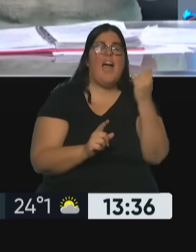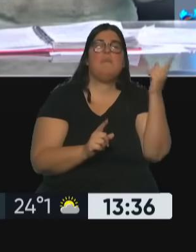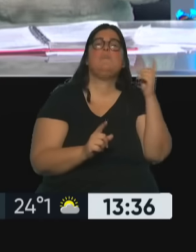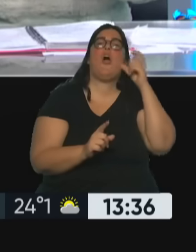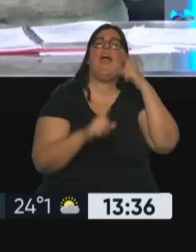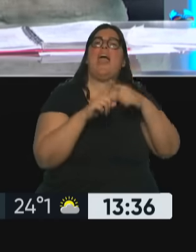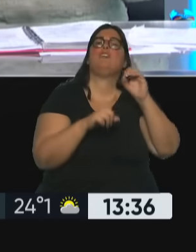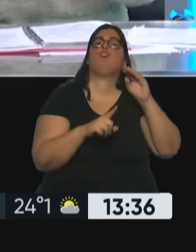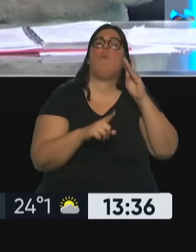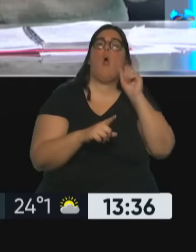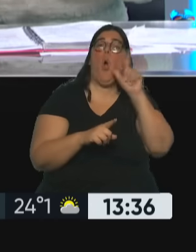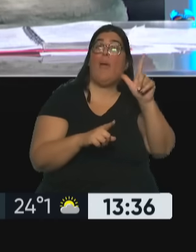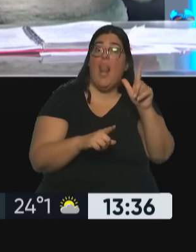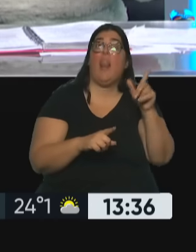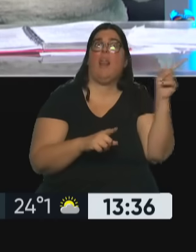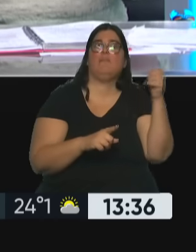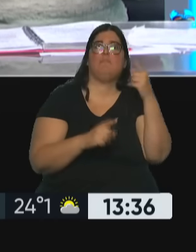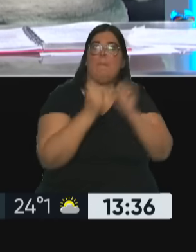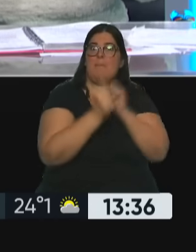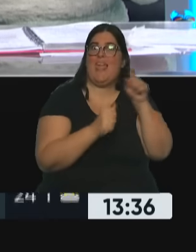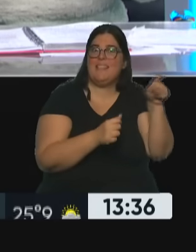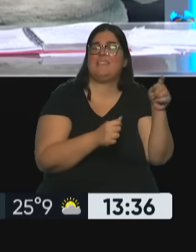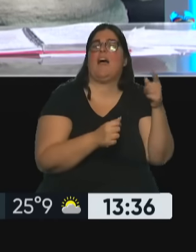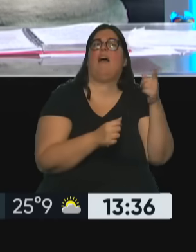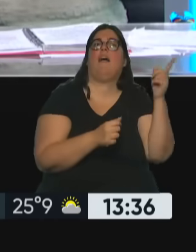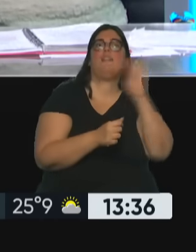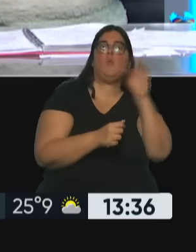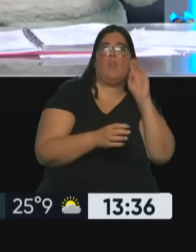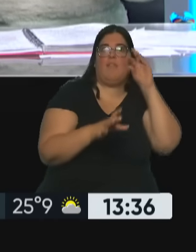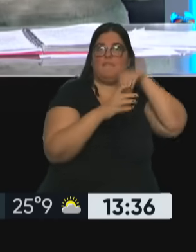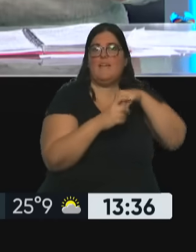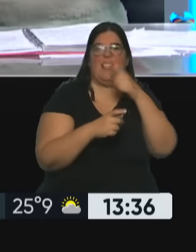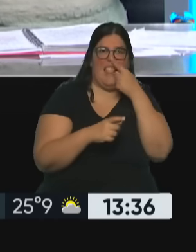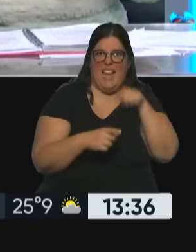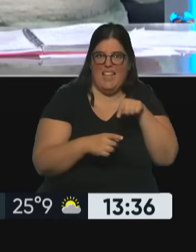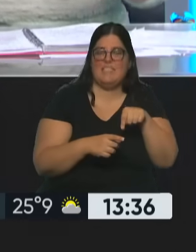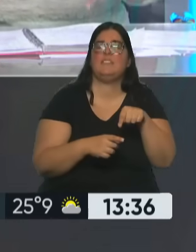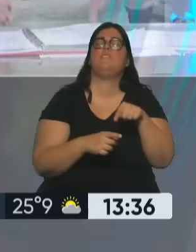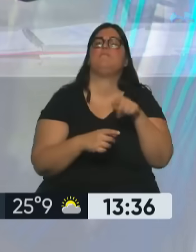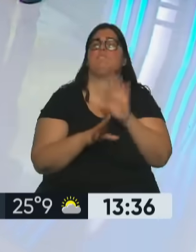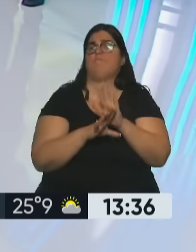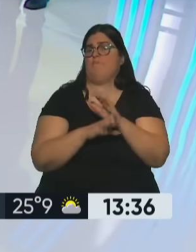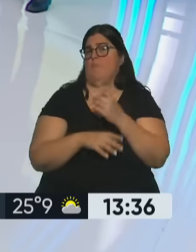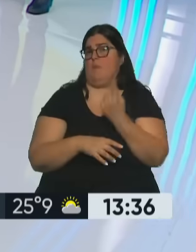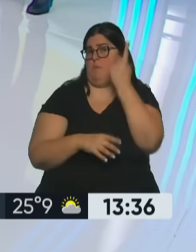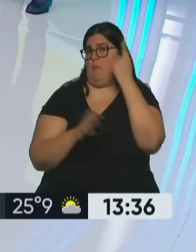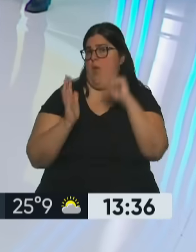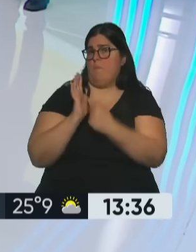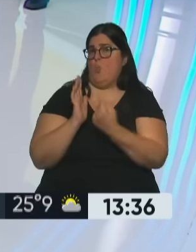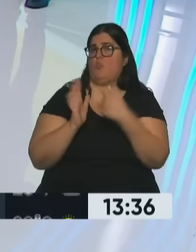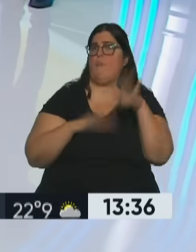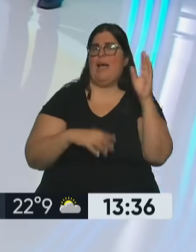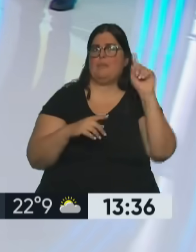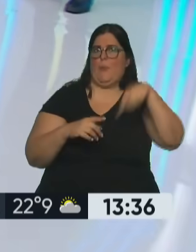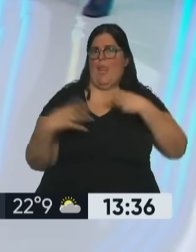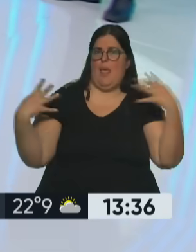ExxonMobil ahí, porque vamos a decir que si se quiere, uno de los primeros factores que contribuyó a elevar las tensiones